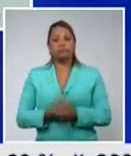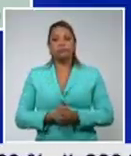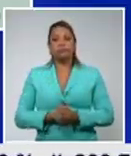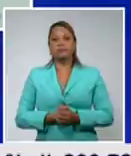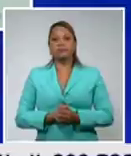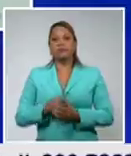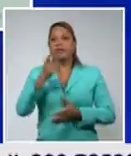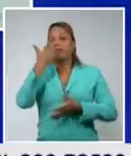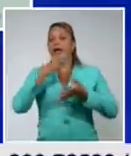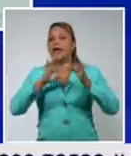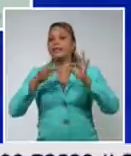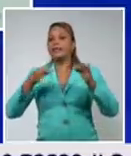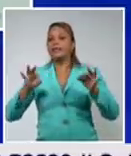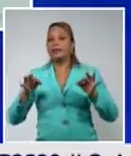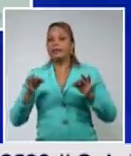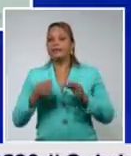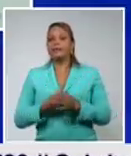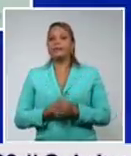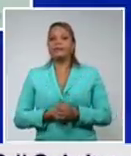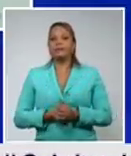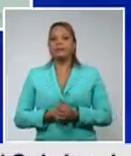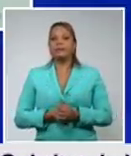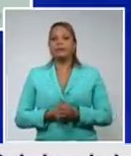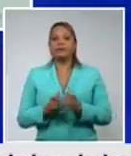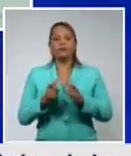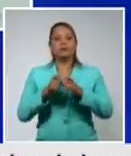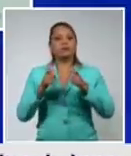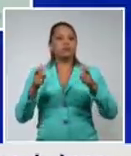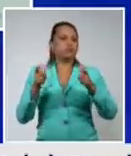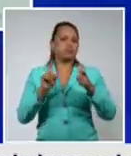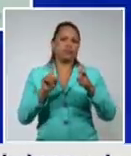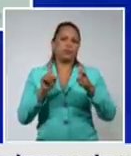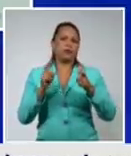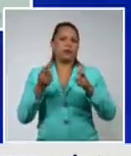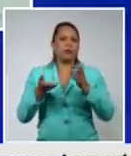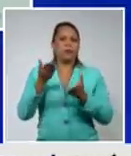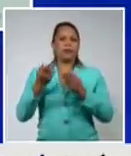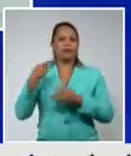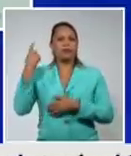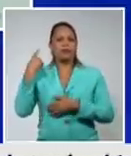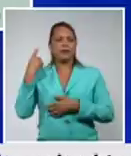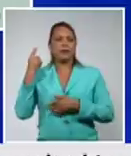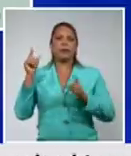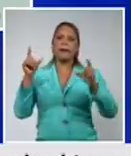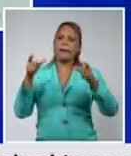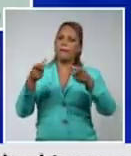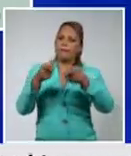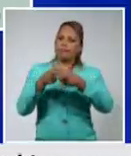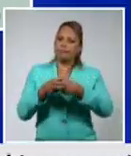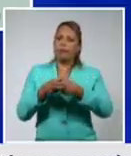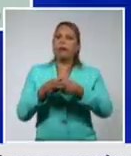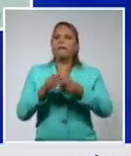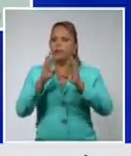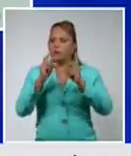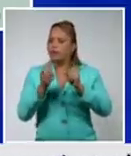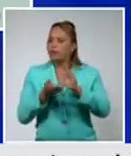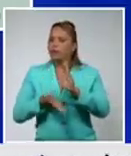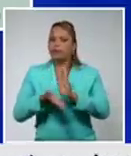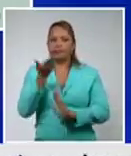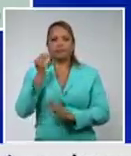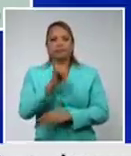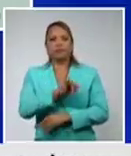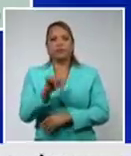Artemisa, si bien no incrementa en comparación con el día anterior, pero realmente tiene una cifra elevada, 41